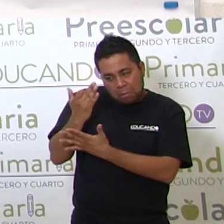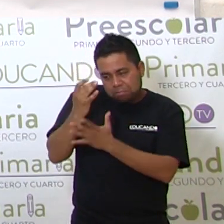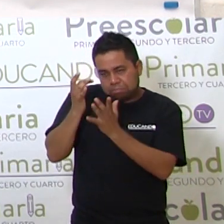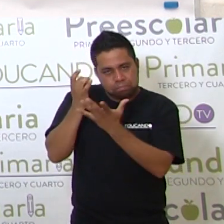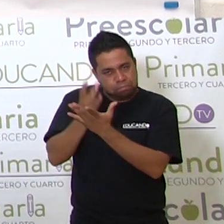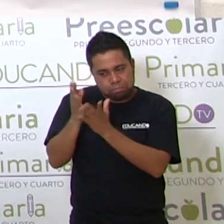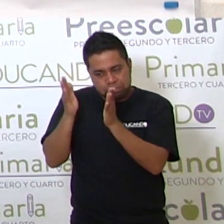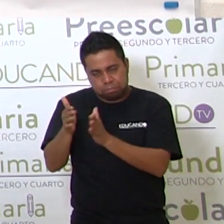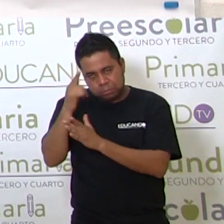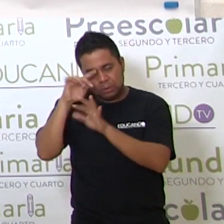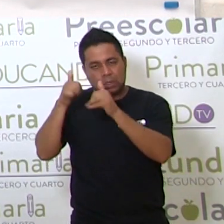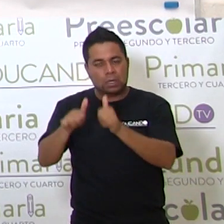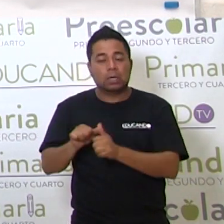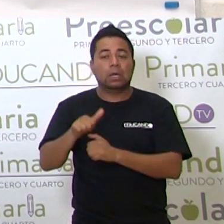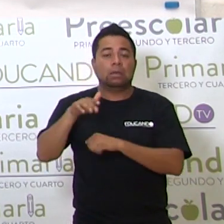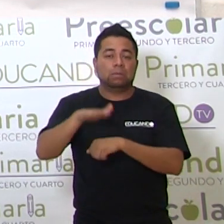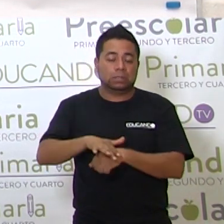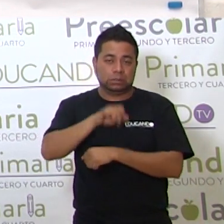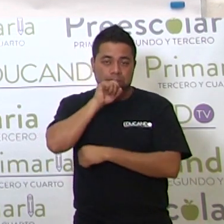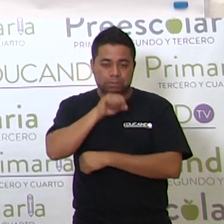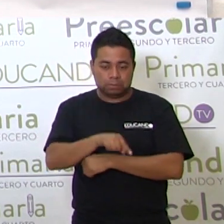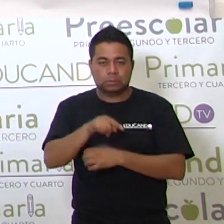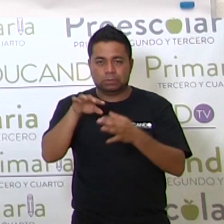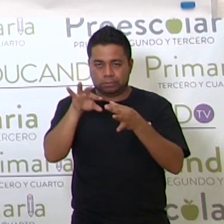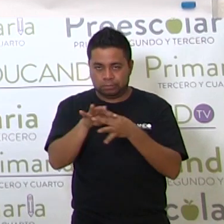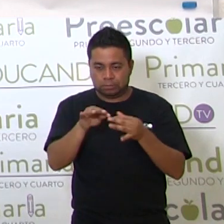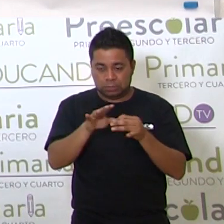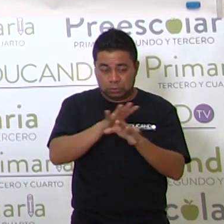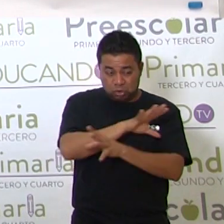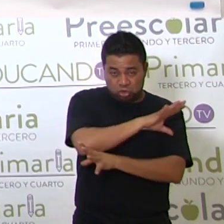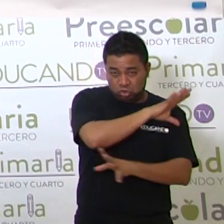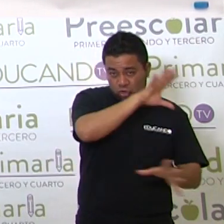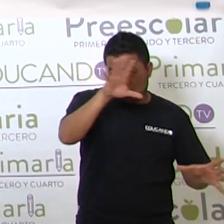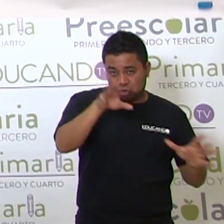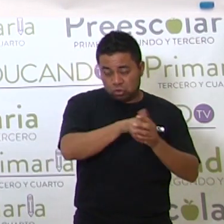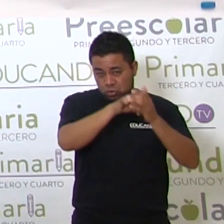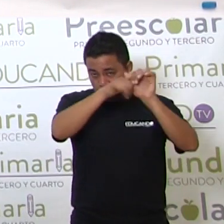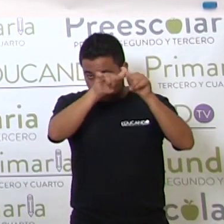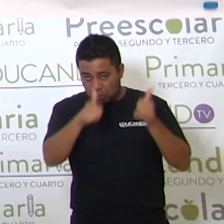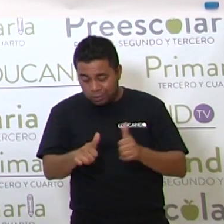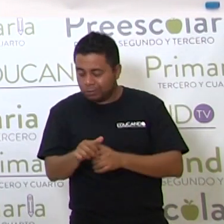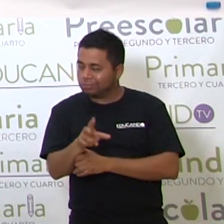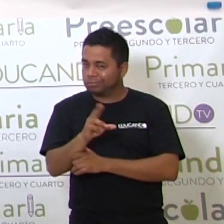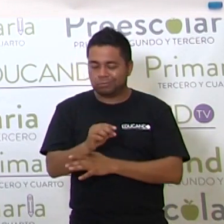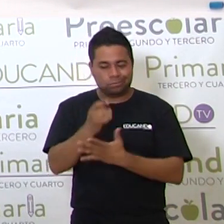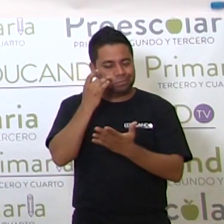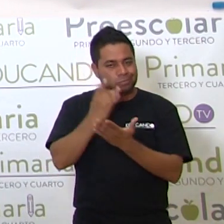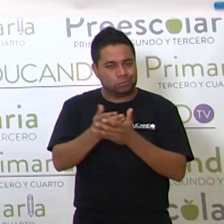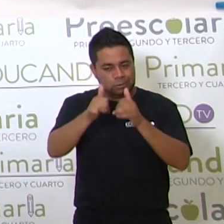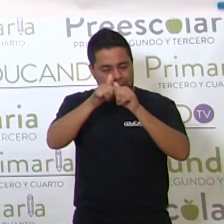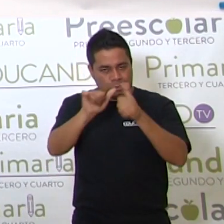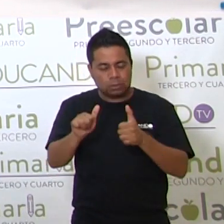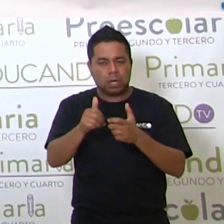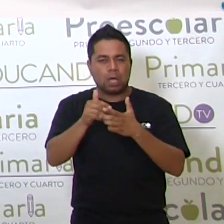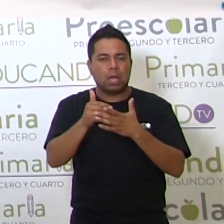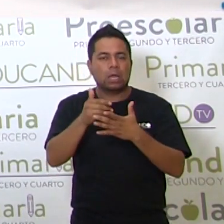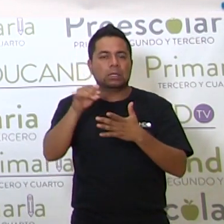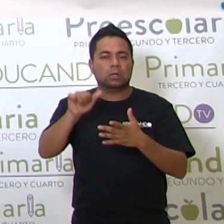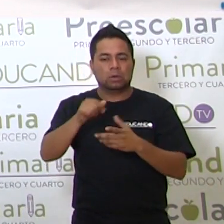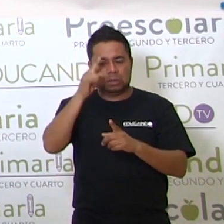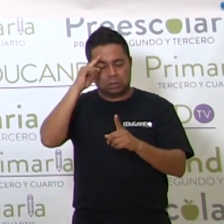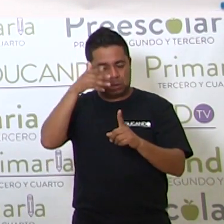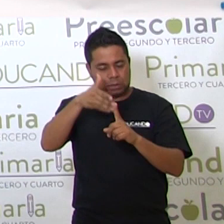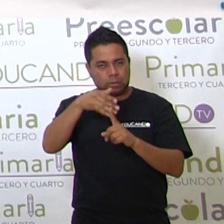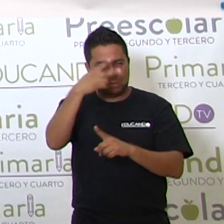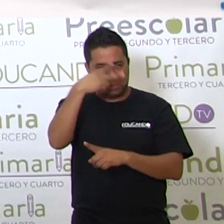arte y además estamos hablando no de todo el arte contemporáneo, sino del arte contemporáneo en